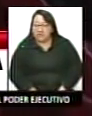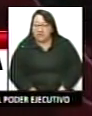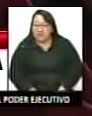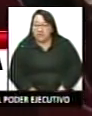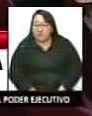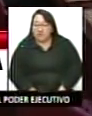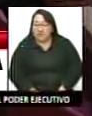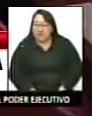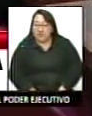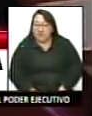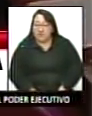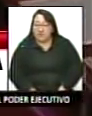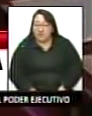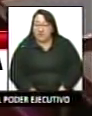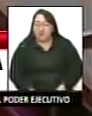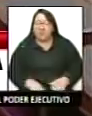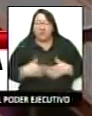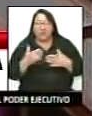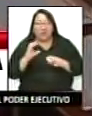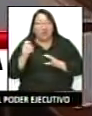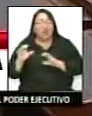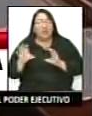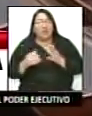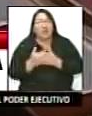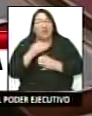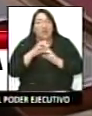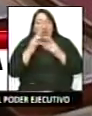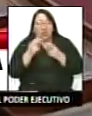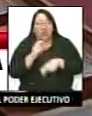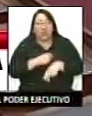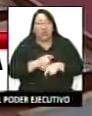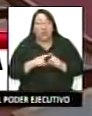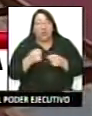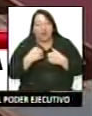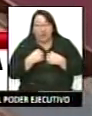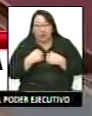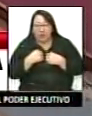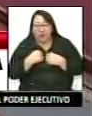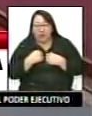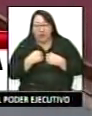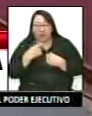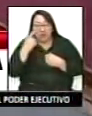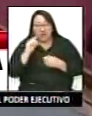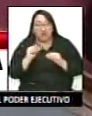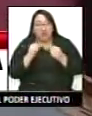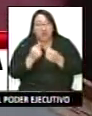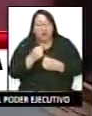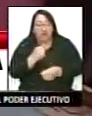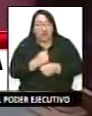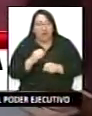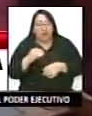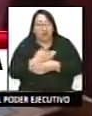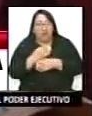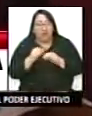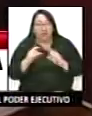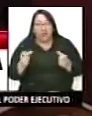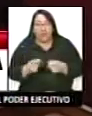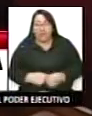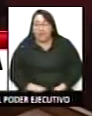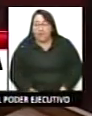creo que podremos hacer una nueva reunión un tiempo, Pero yo estimaría que los grupos de trabajo que se forman en